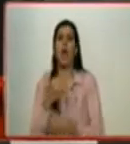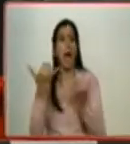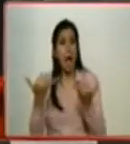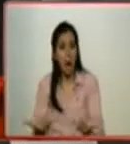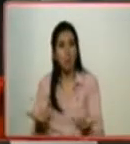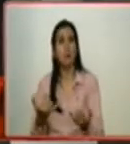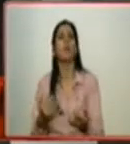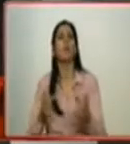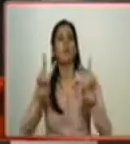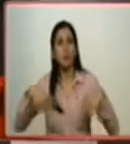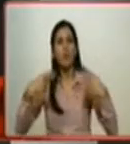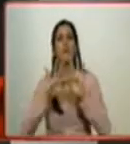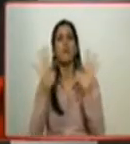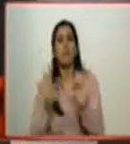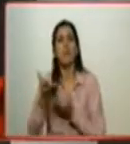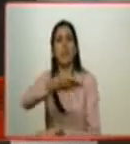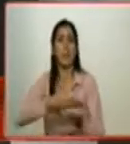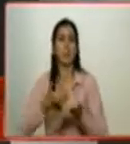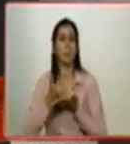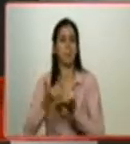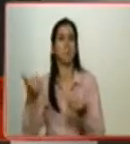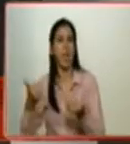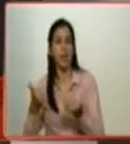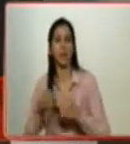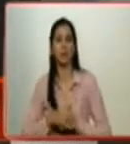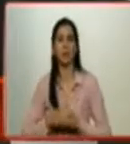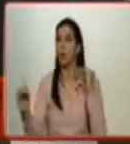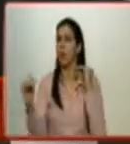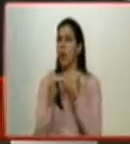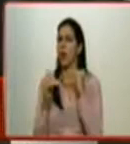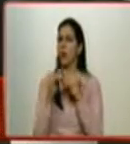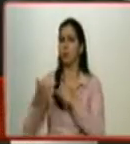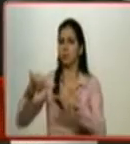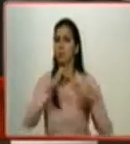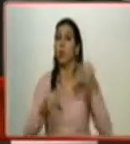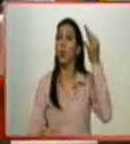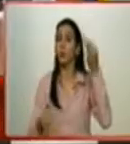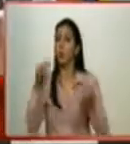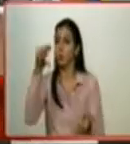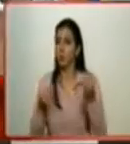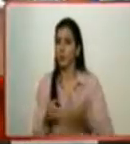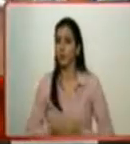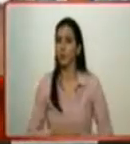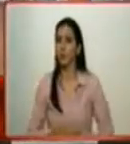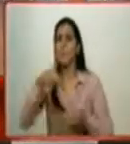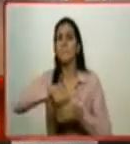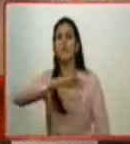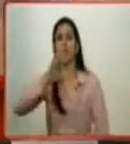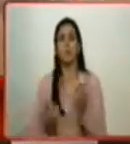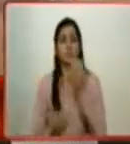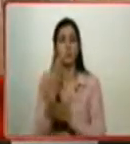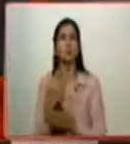un nuevo esquema de intercambio favorable, equitativo y justo. Petrocaribe nació